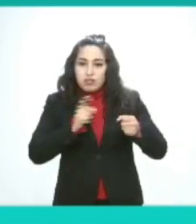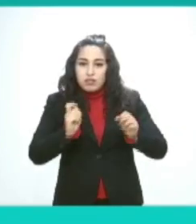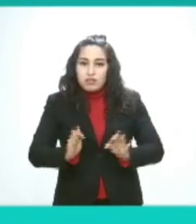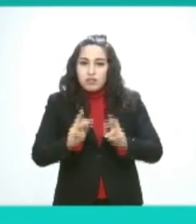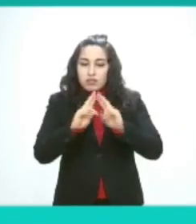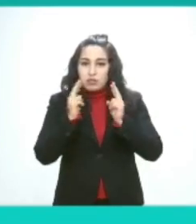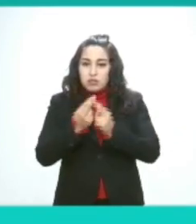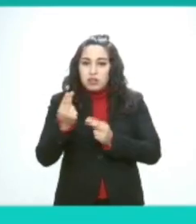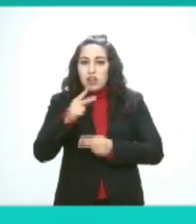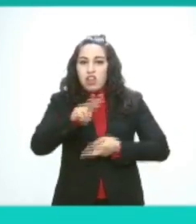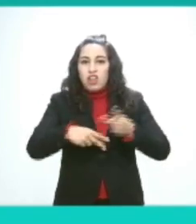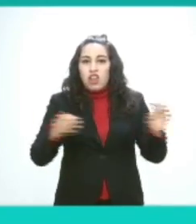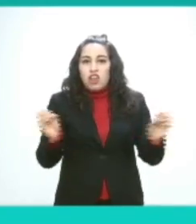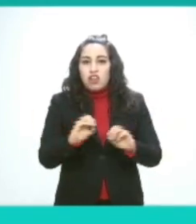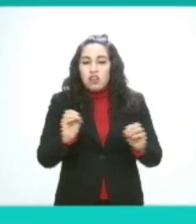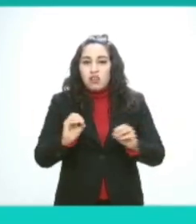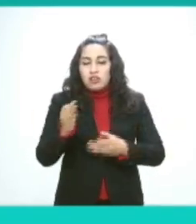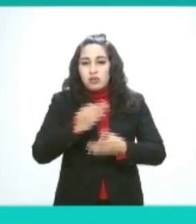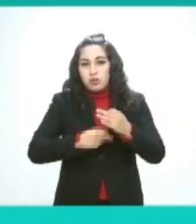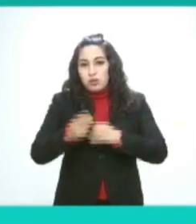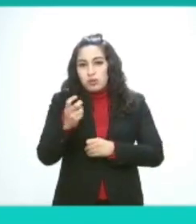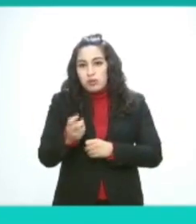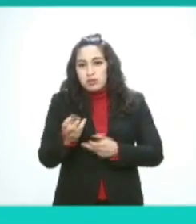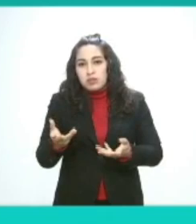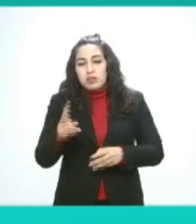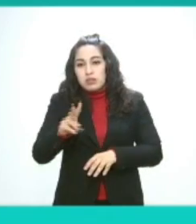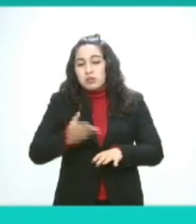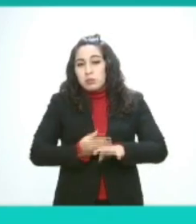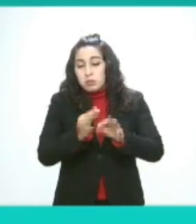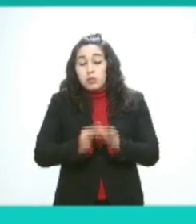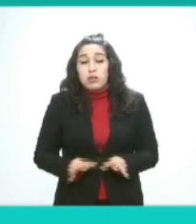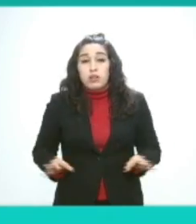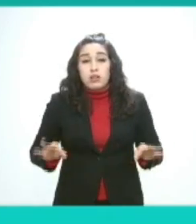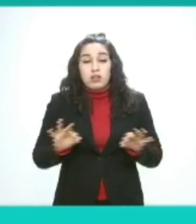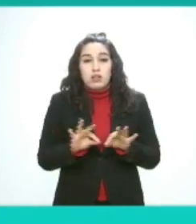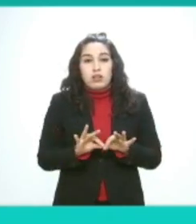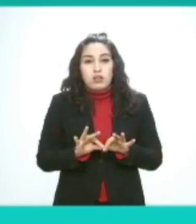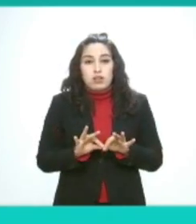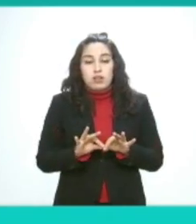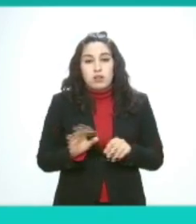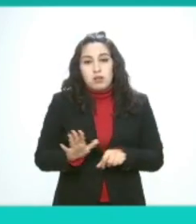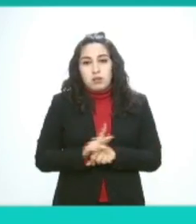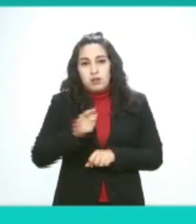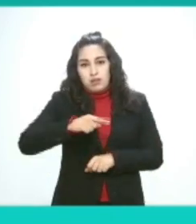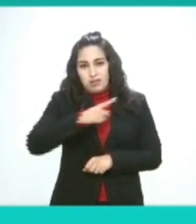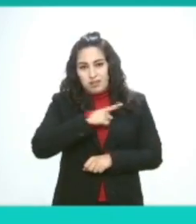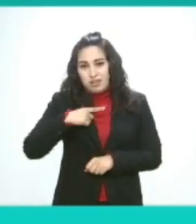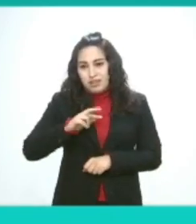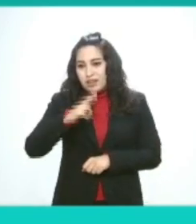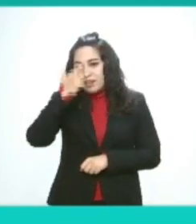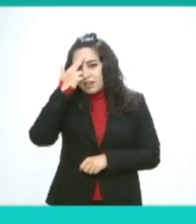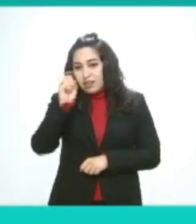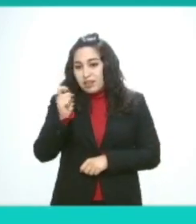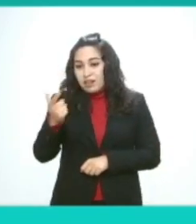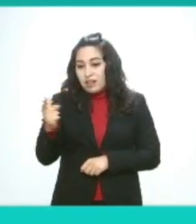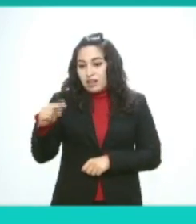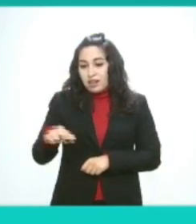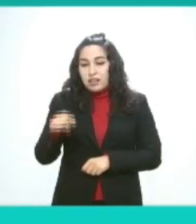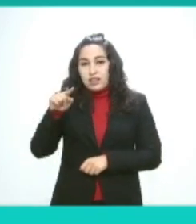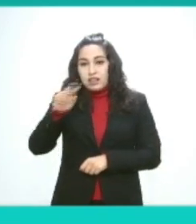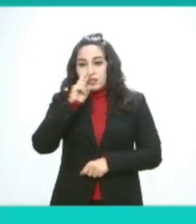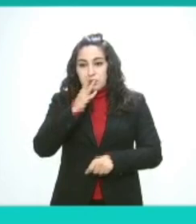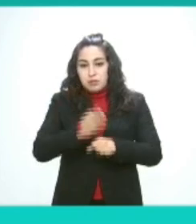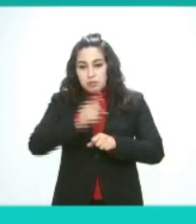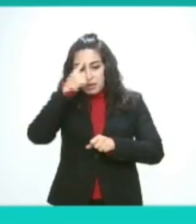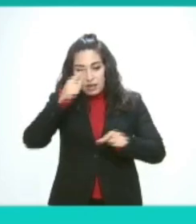archivos lo anterior resulta de la mayor relevancia pues debemos de recordar que la guardia nacional tiene a su cargo funciones de